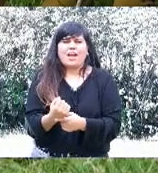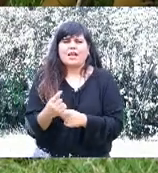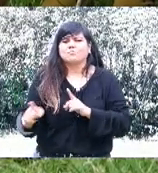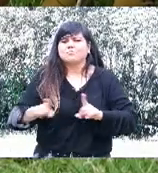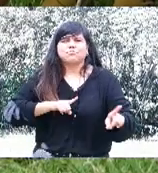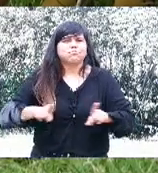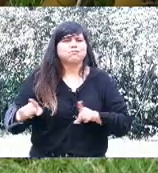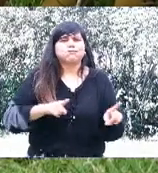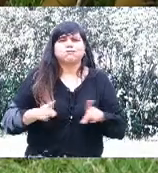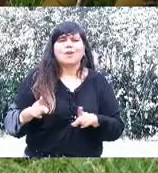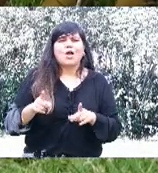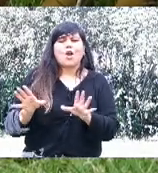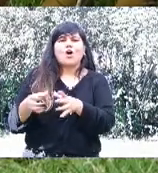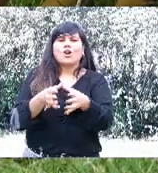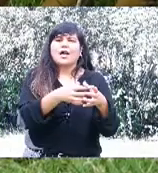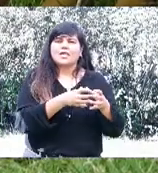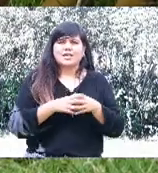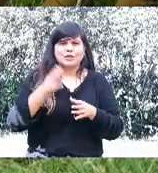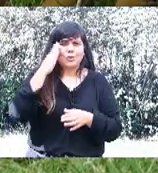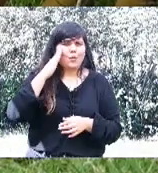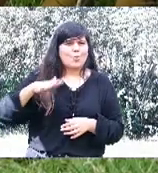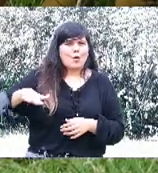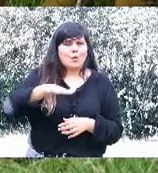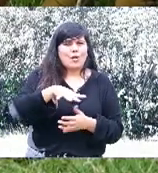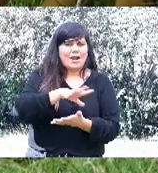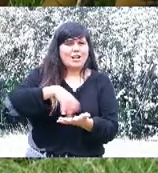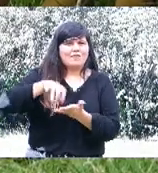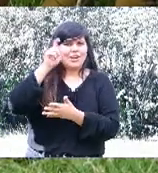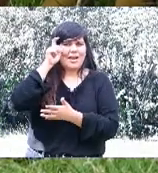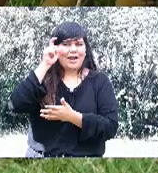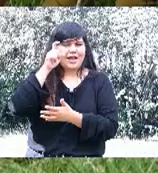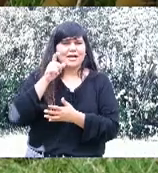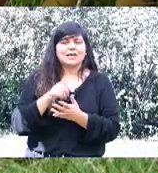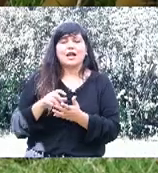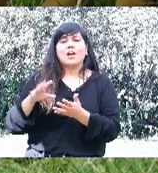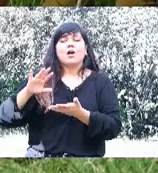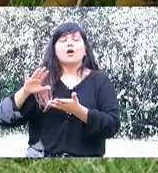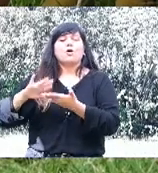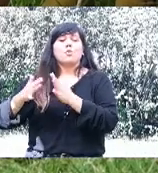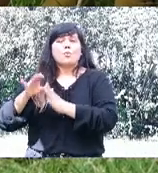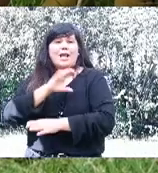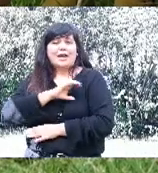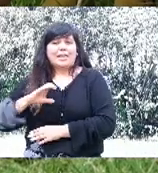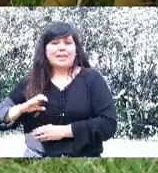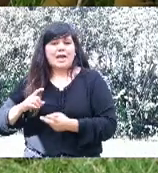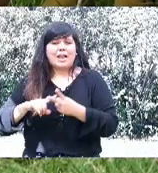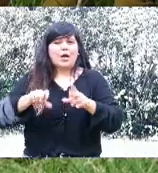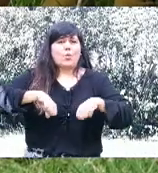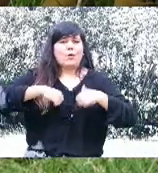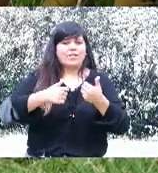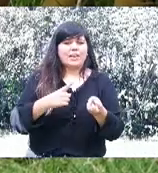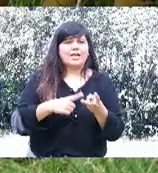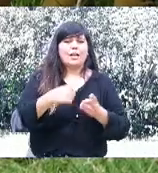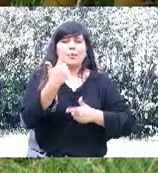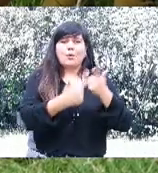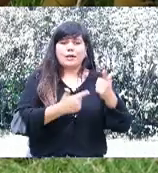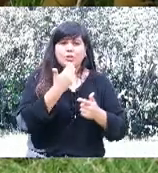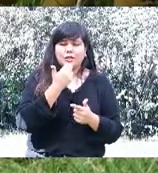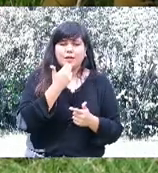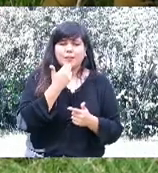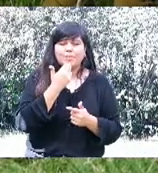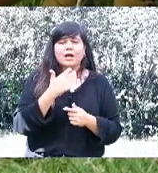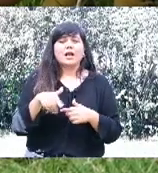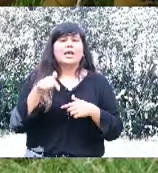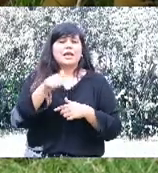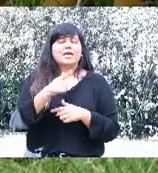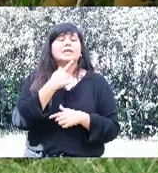gestar también organizaciones populares en el barrio eh con la comunidad cristiana con organizaciones juveniles vecinales y políticas y esta